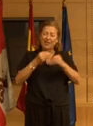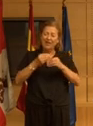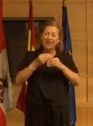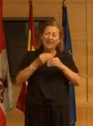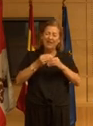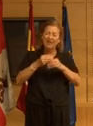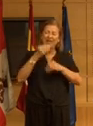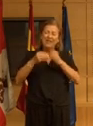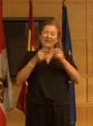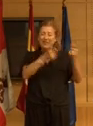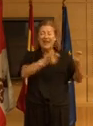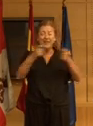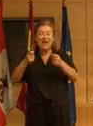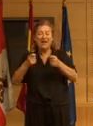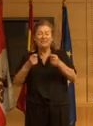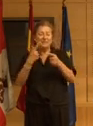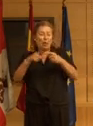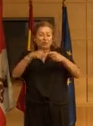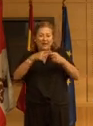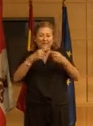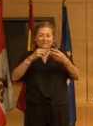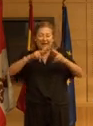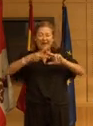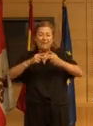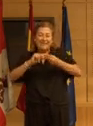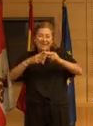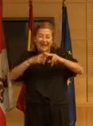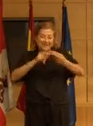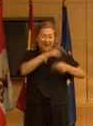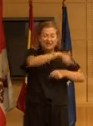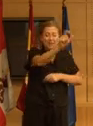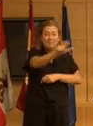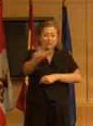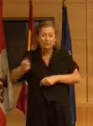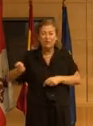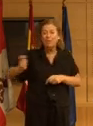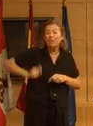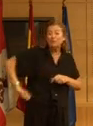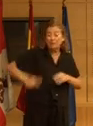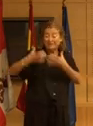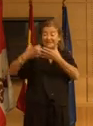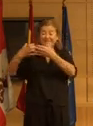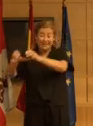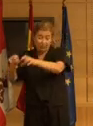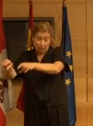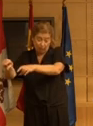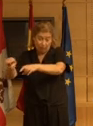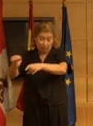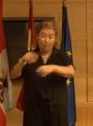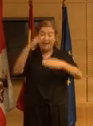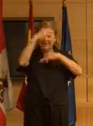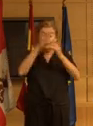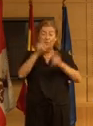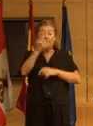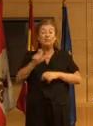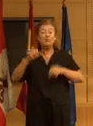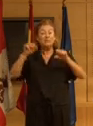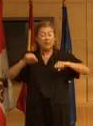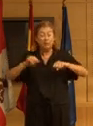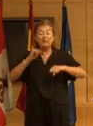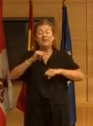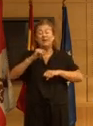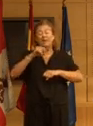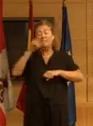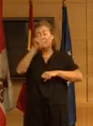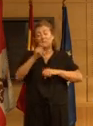de dotar de herramientas a las personas, a los profesionales del sector de la atención a personas mayores y a personas